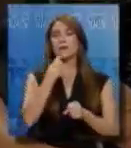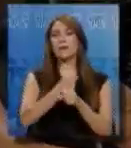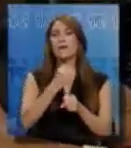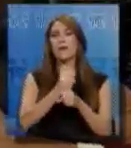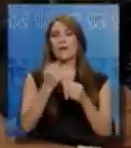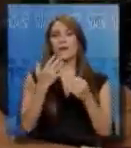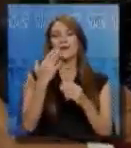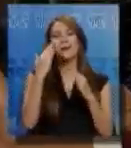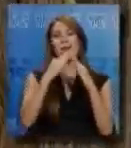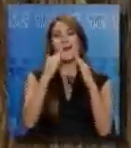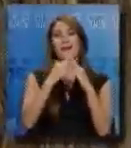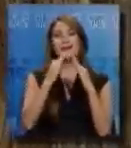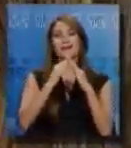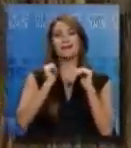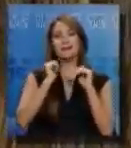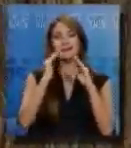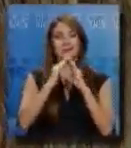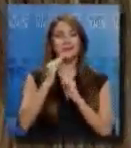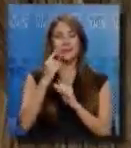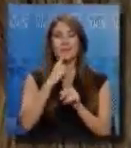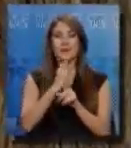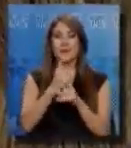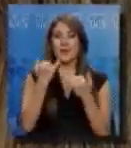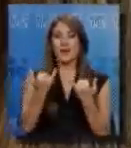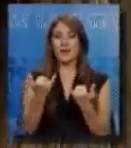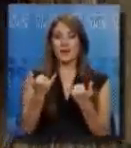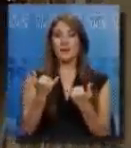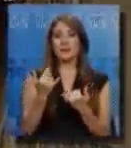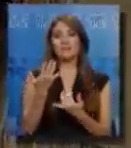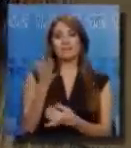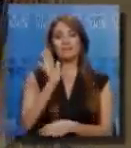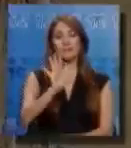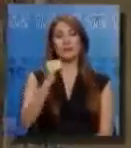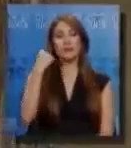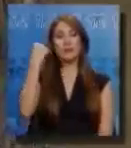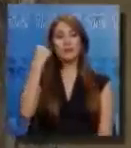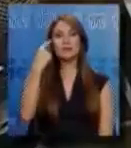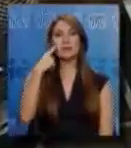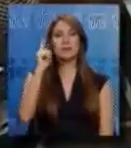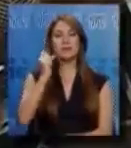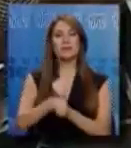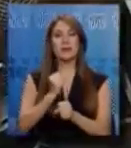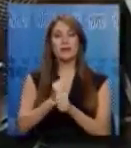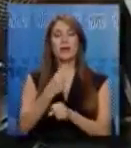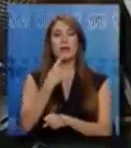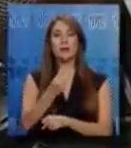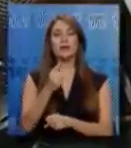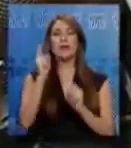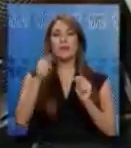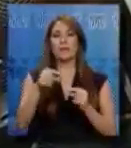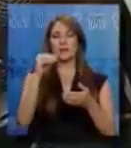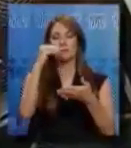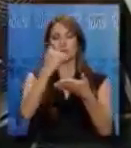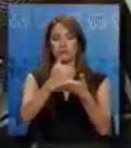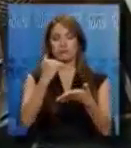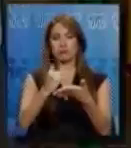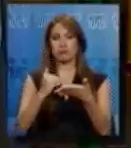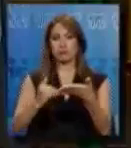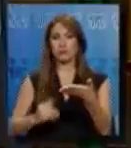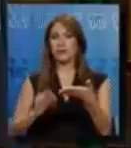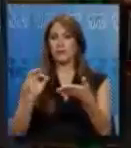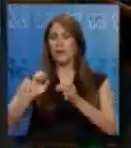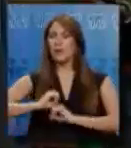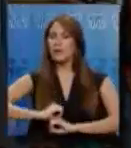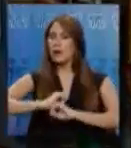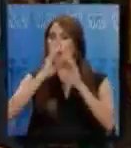tienen relación de dependencia. Esto según la presidenta de la Comisión de Derechos de los Trabajadores, Margeli Vázquez, tendrá que ser especificado en el proyecto de ley. Si